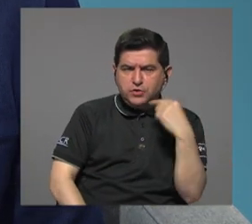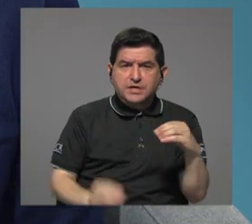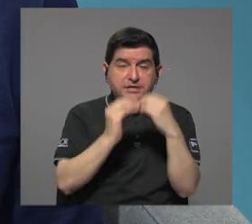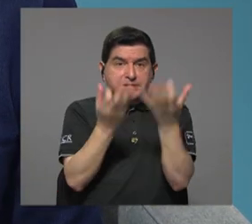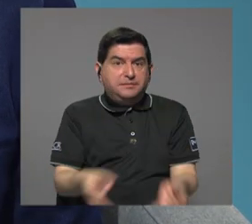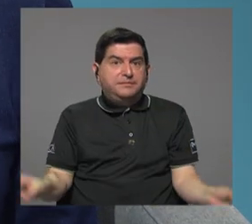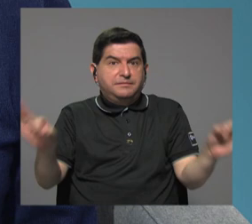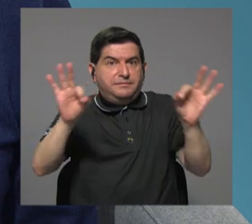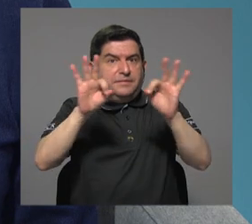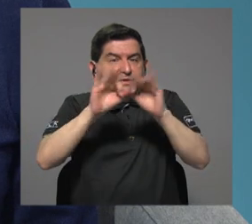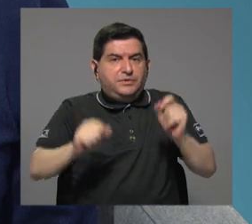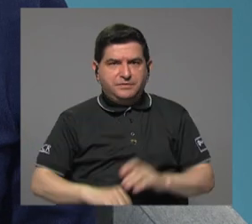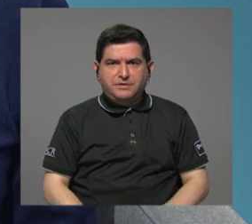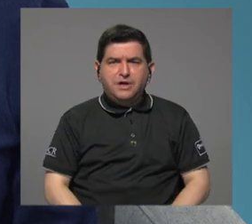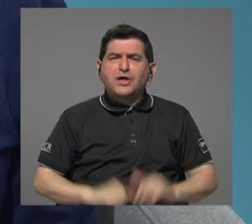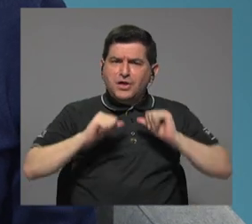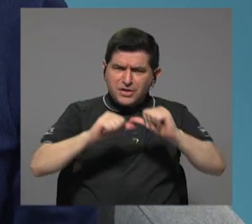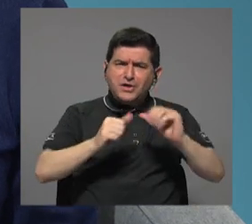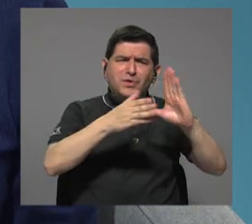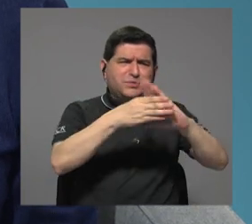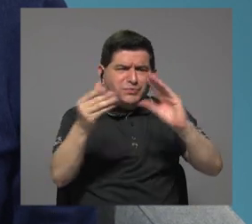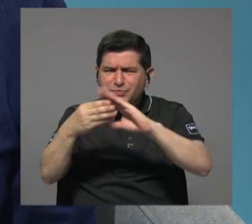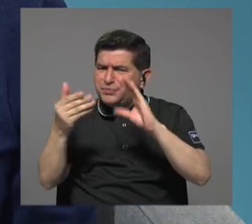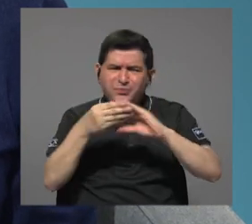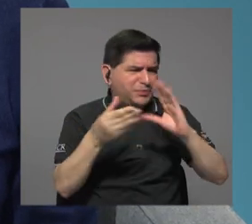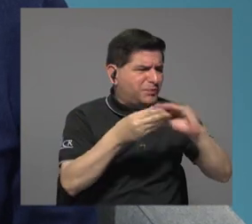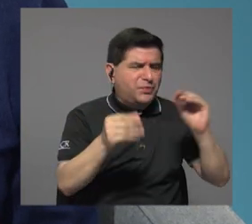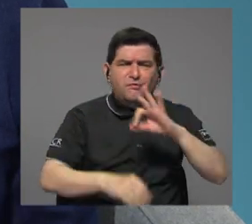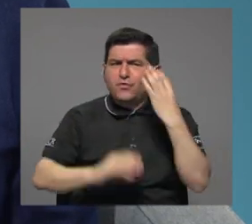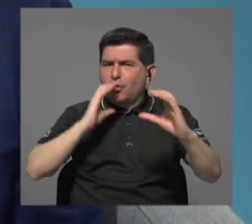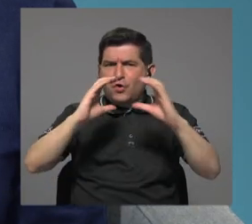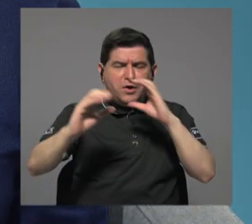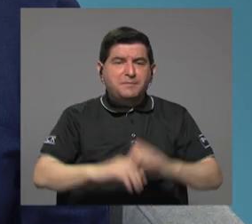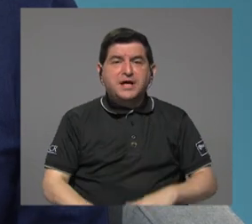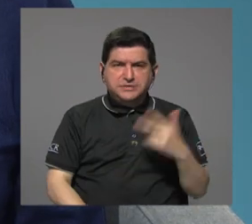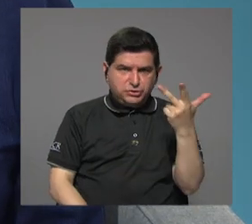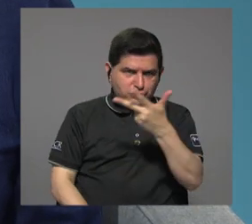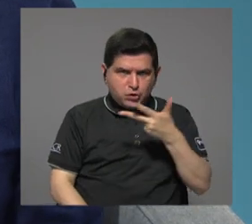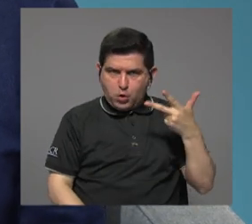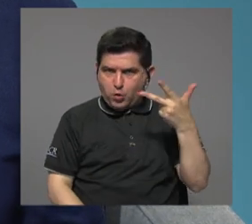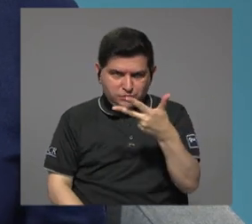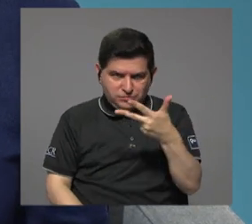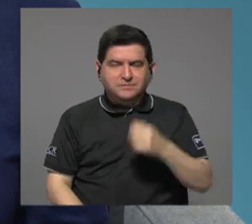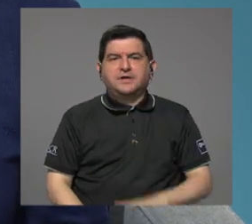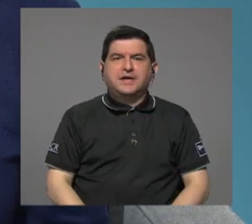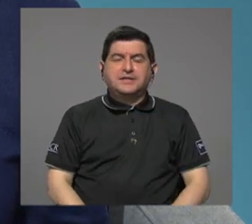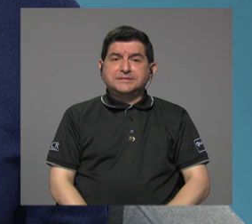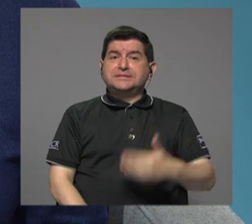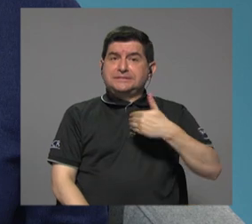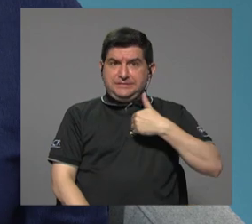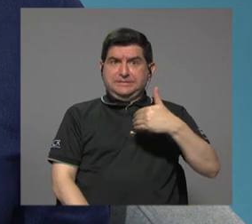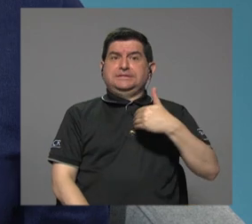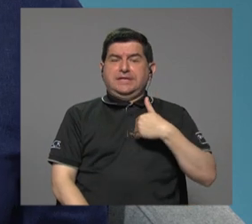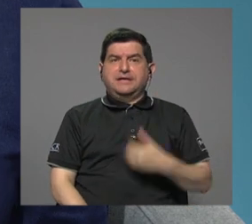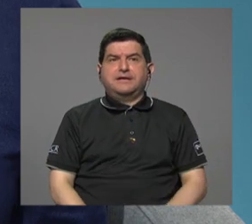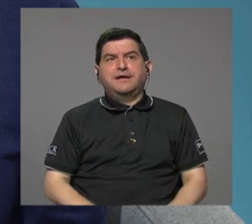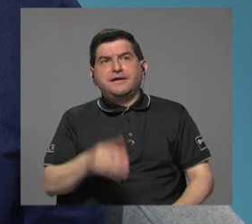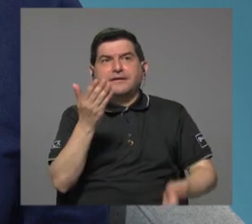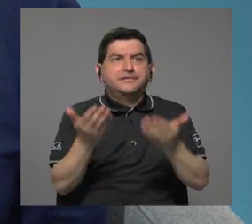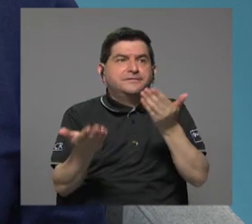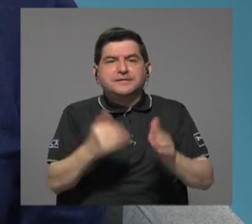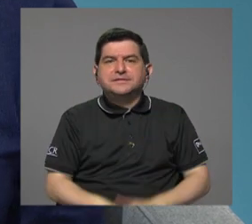mayor trascendencia y que sigue siendo comentadísima y que los medios de comunicación los tres medios de comunicación hemos tenido por decirlo así